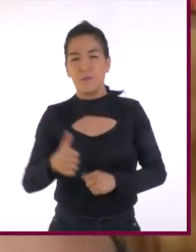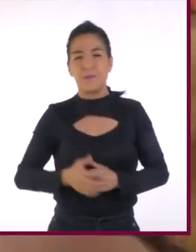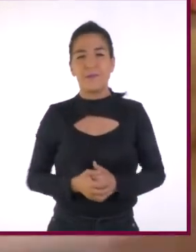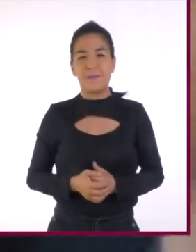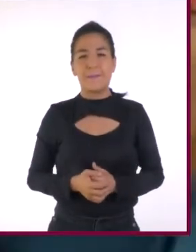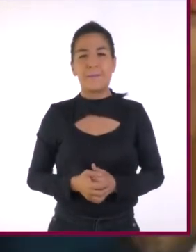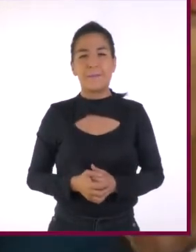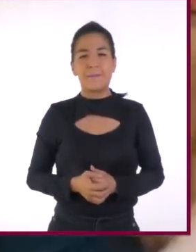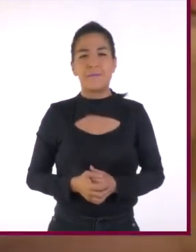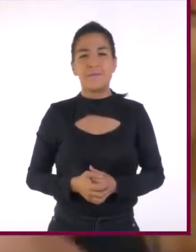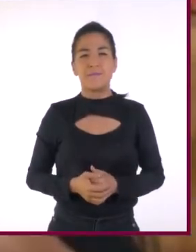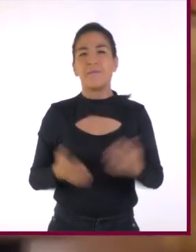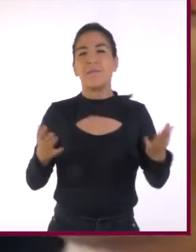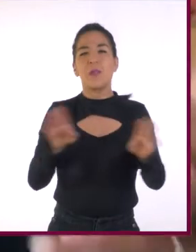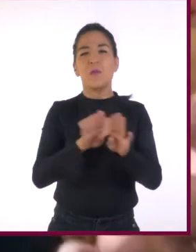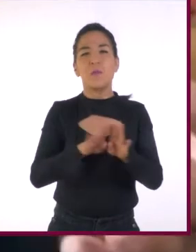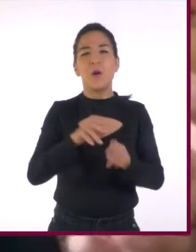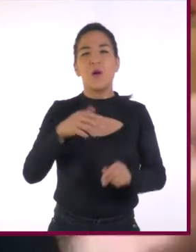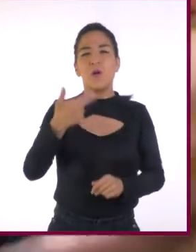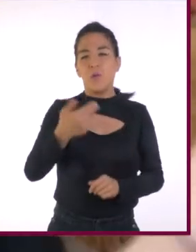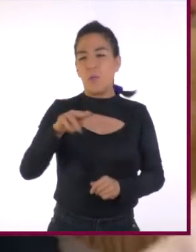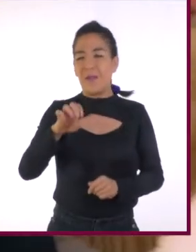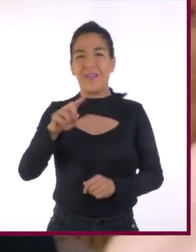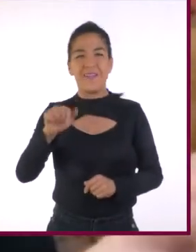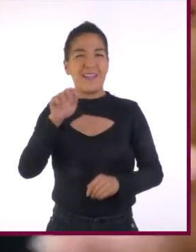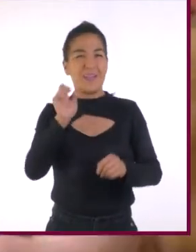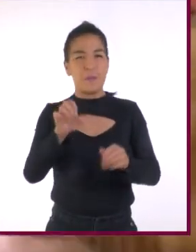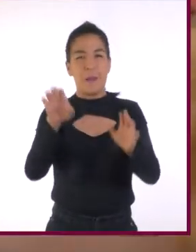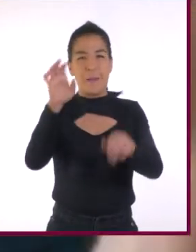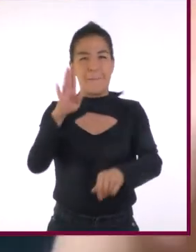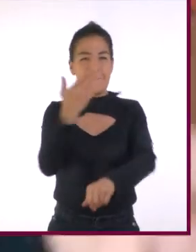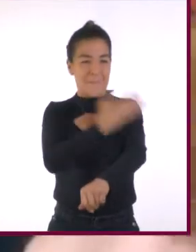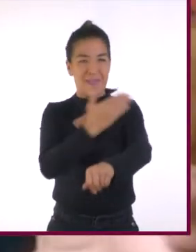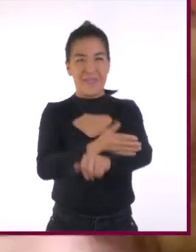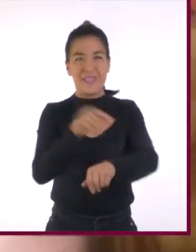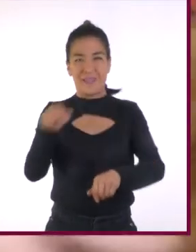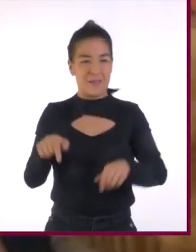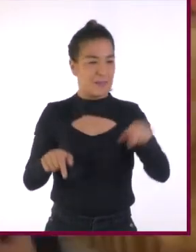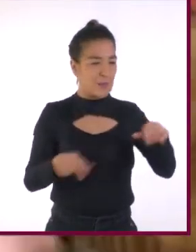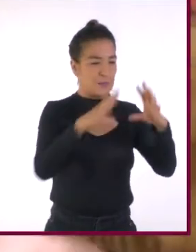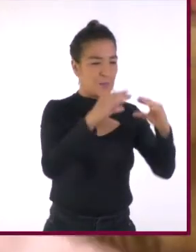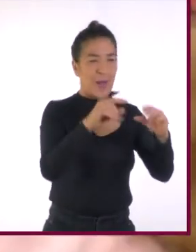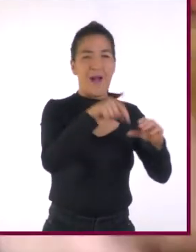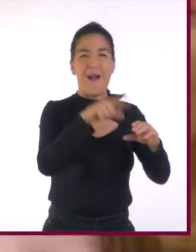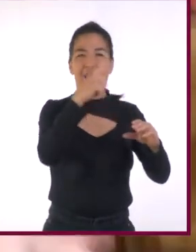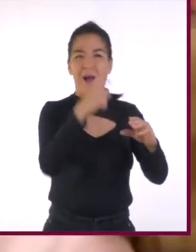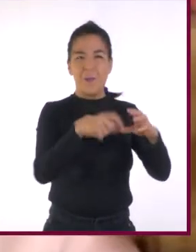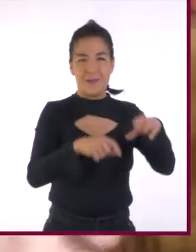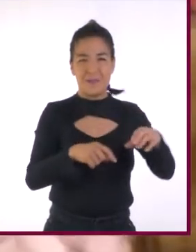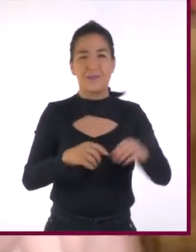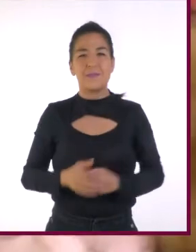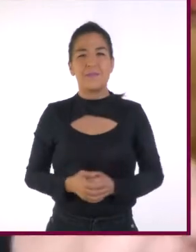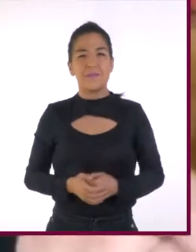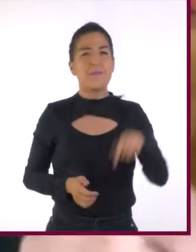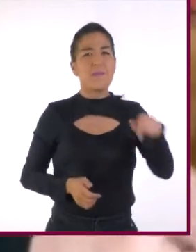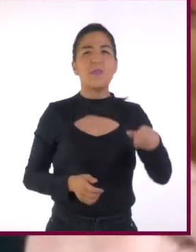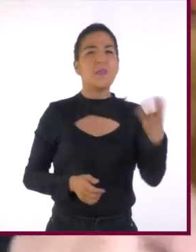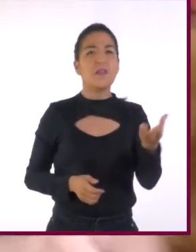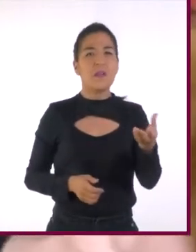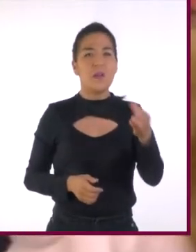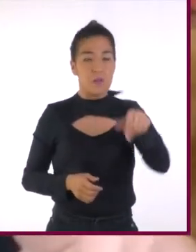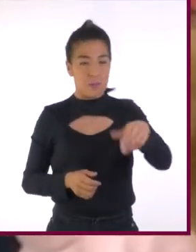nosotros calculamos este punto, lo podemos pensar como que toda la masa de ese planeta está concentrada en ese